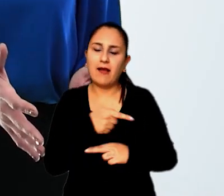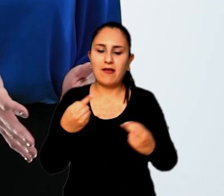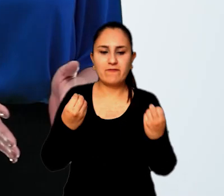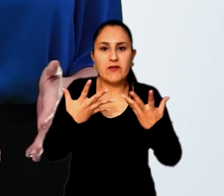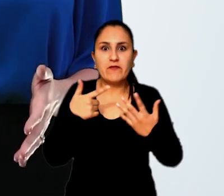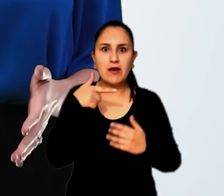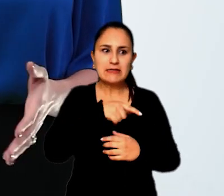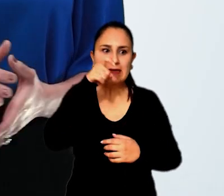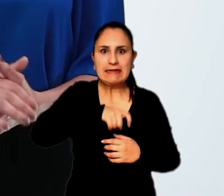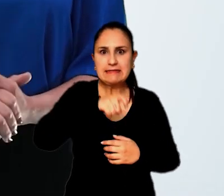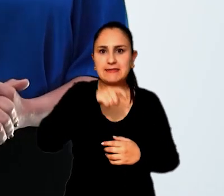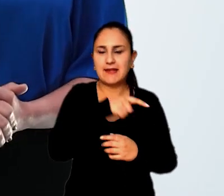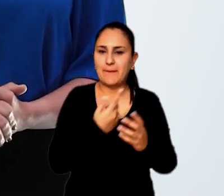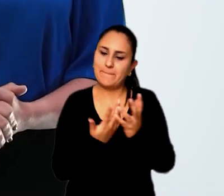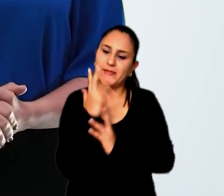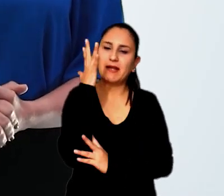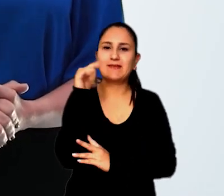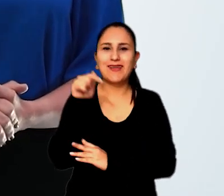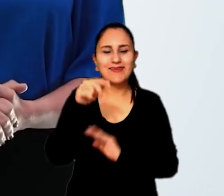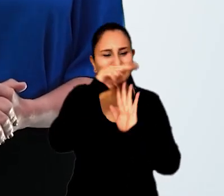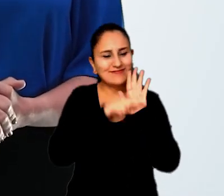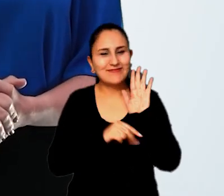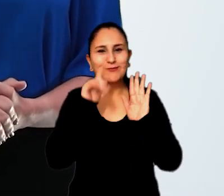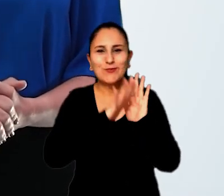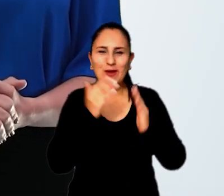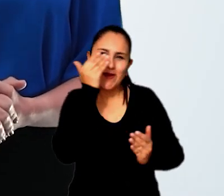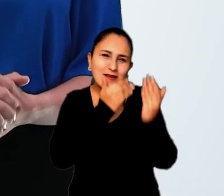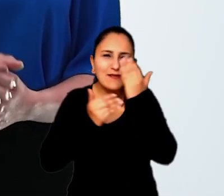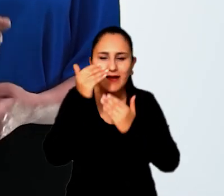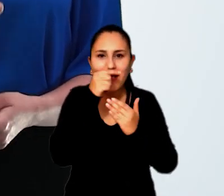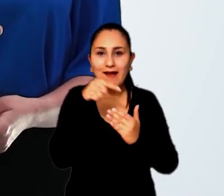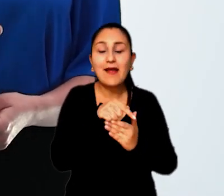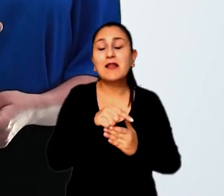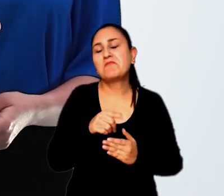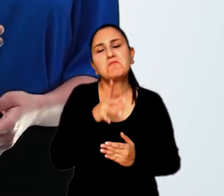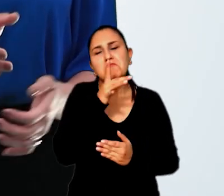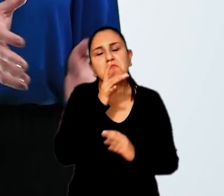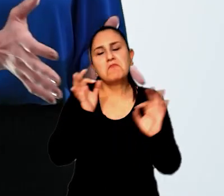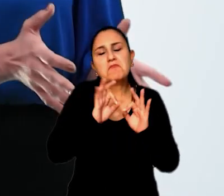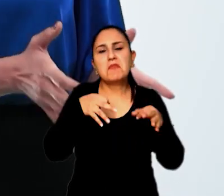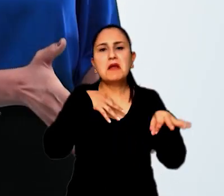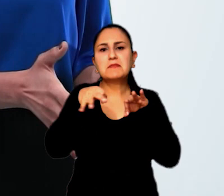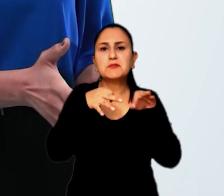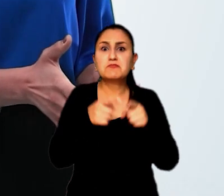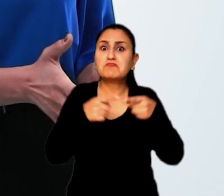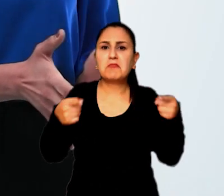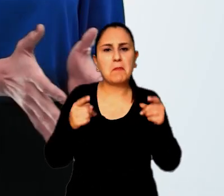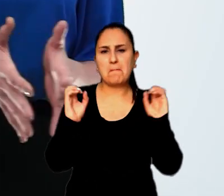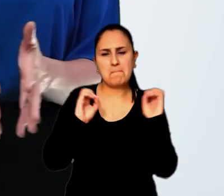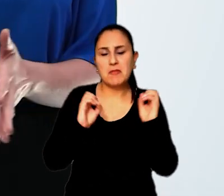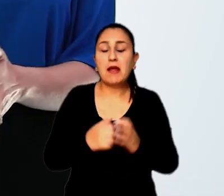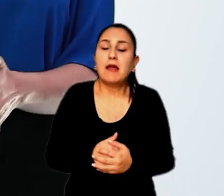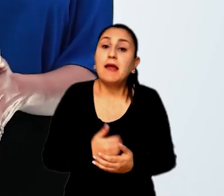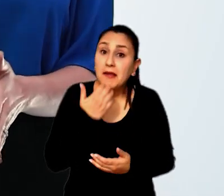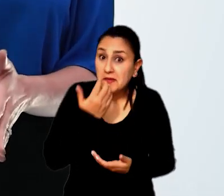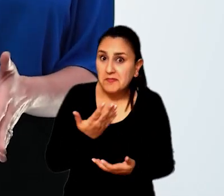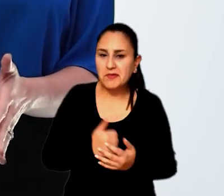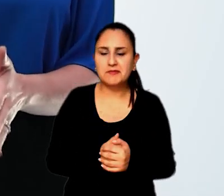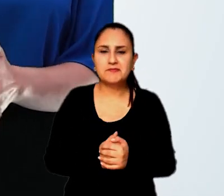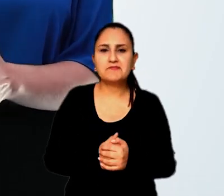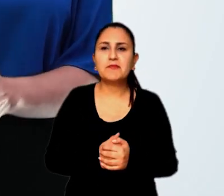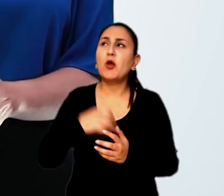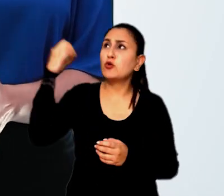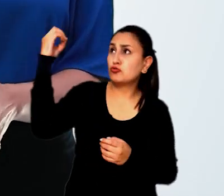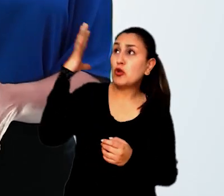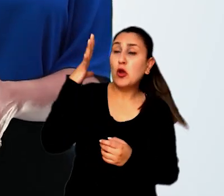parámetros del experimento y no realiza una explicación de este por ejemplo de la luz del sol reciclando agua